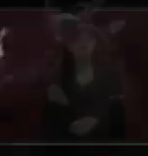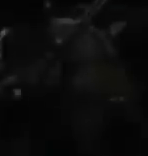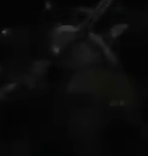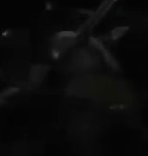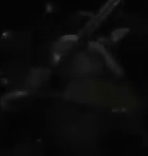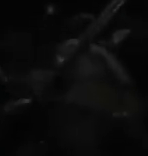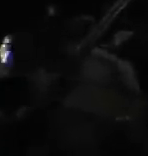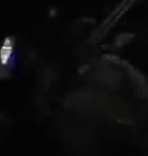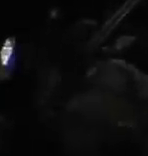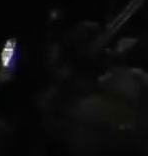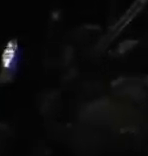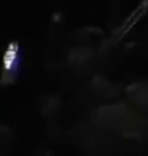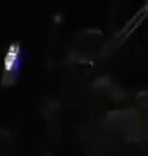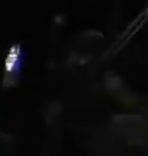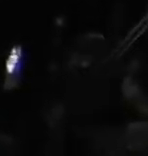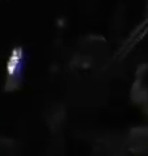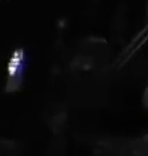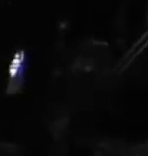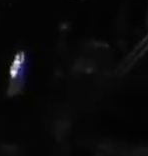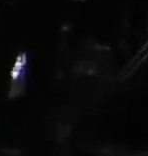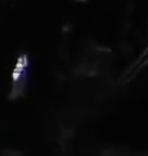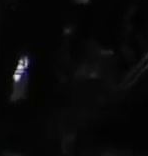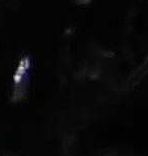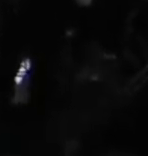mejorar canales